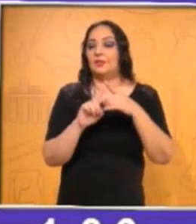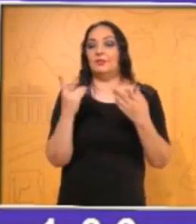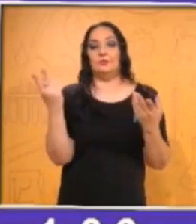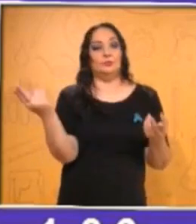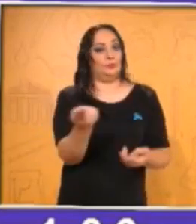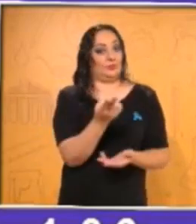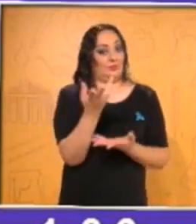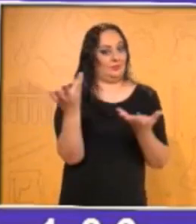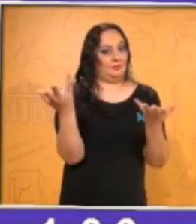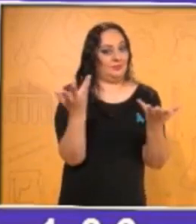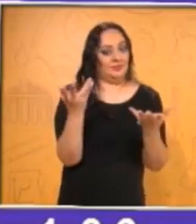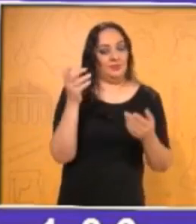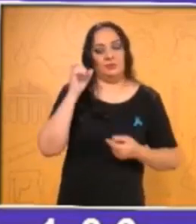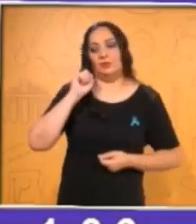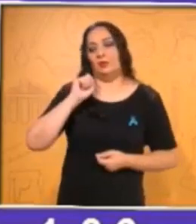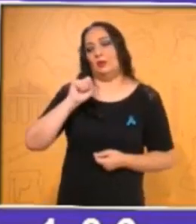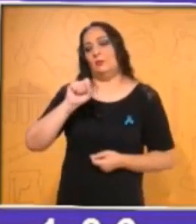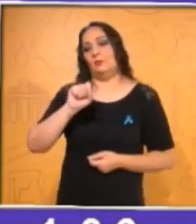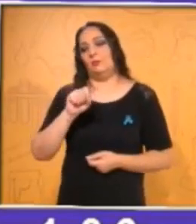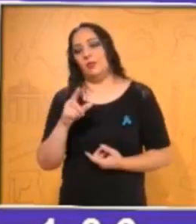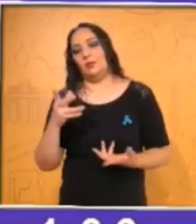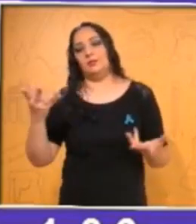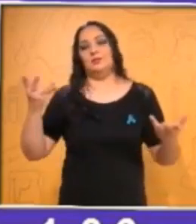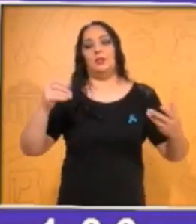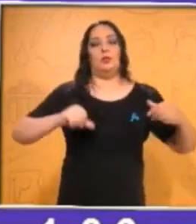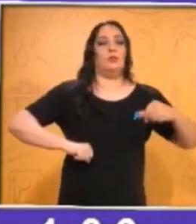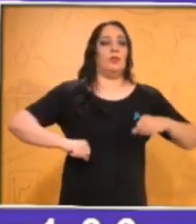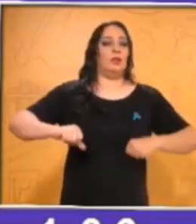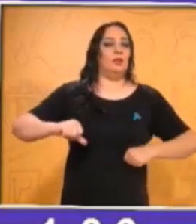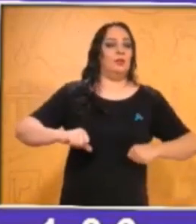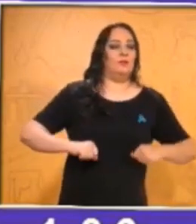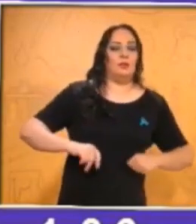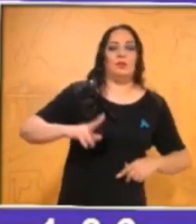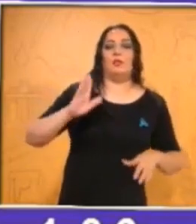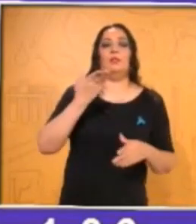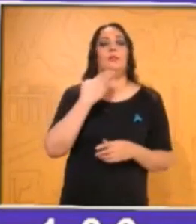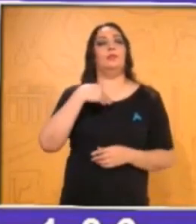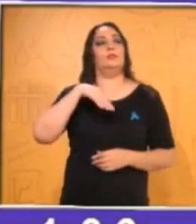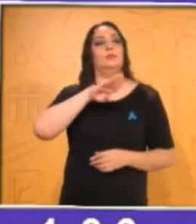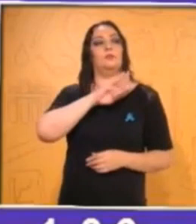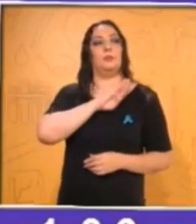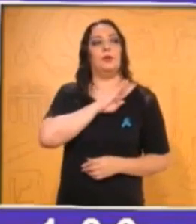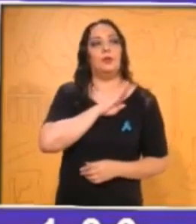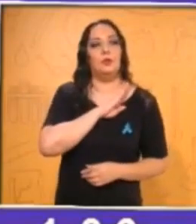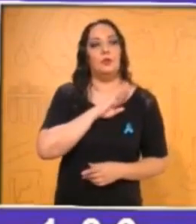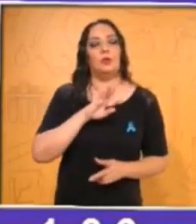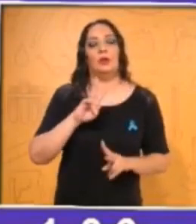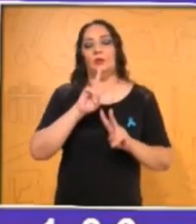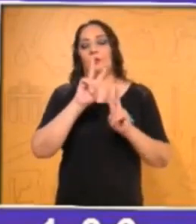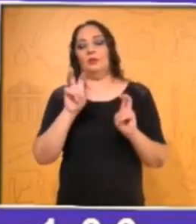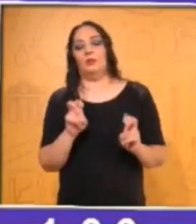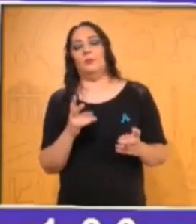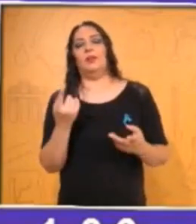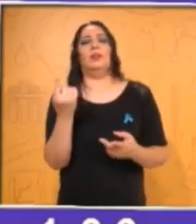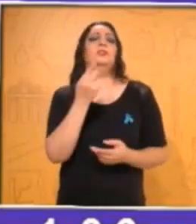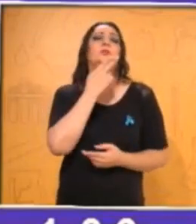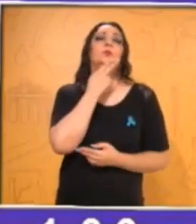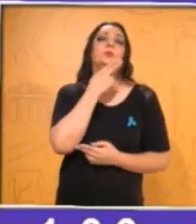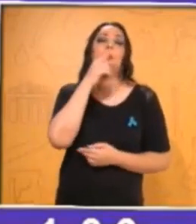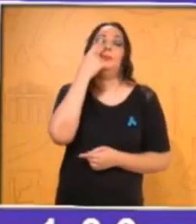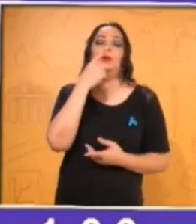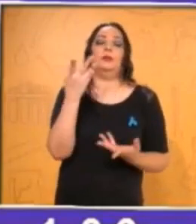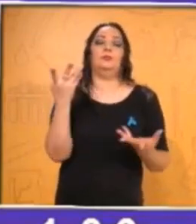realizaron. También nos llegaron de la actividad de español, de los recursos que se utilizan para realizar